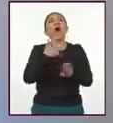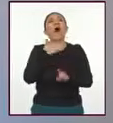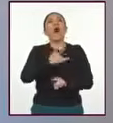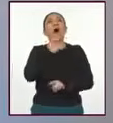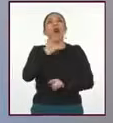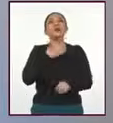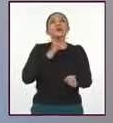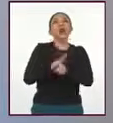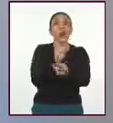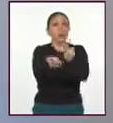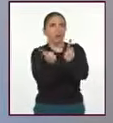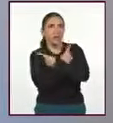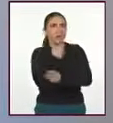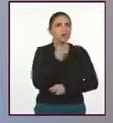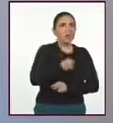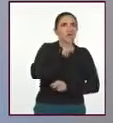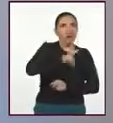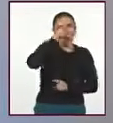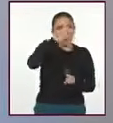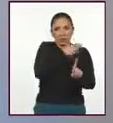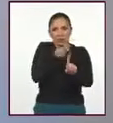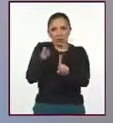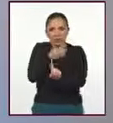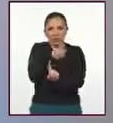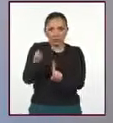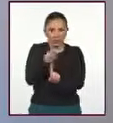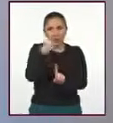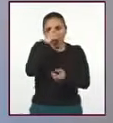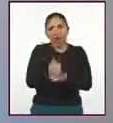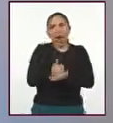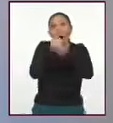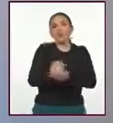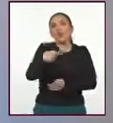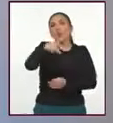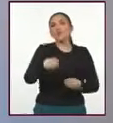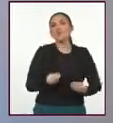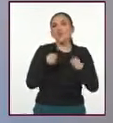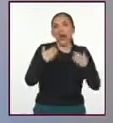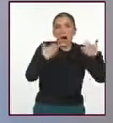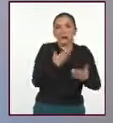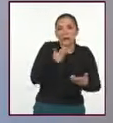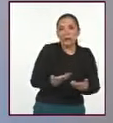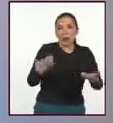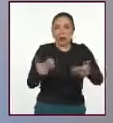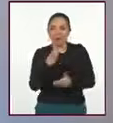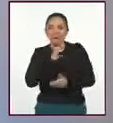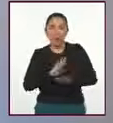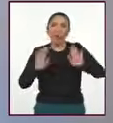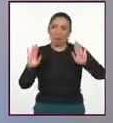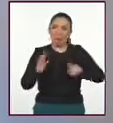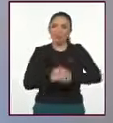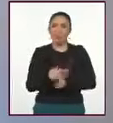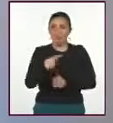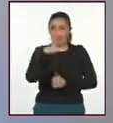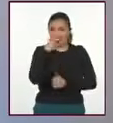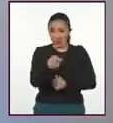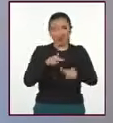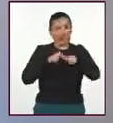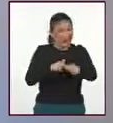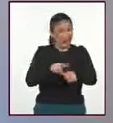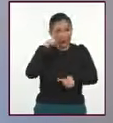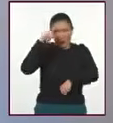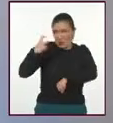les ayude para determinar en algunas situaciones qué es lo correcto de lo que no, pero si eso se mantiene de una manera muy